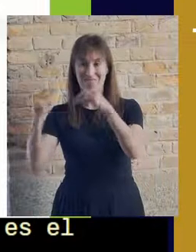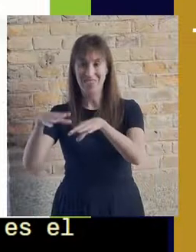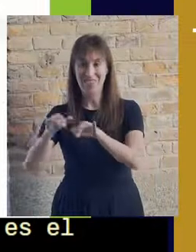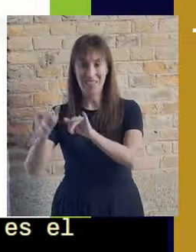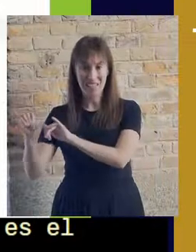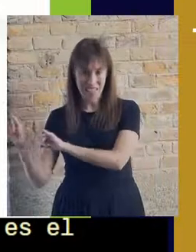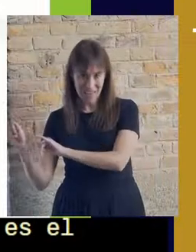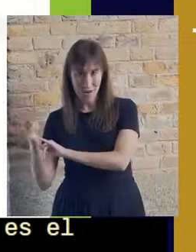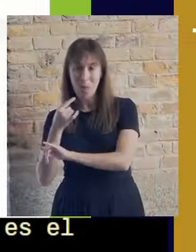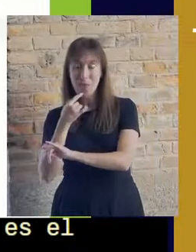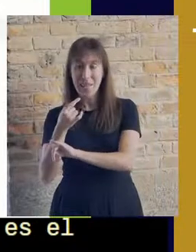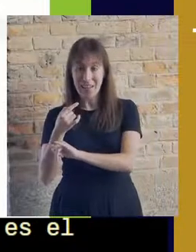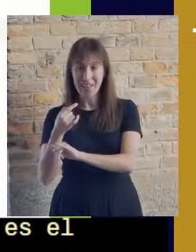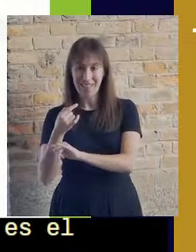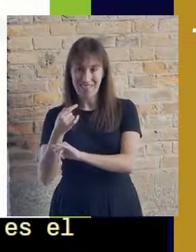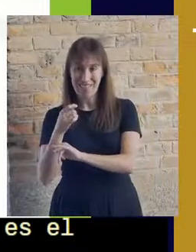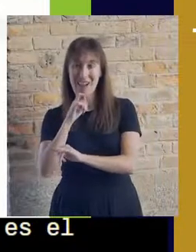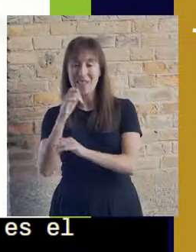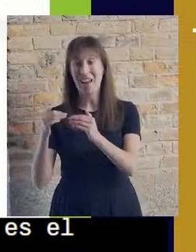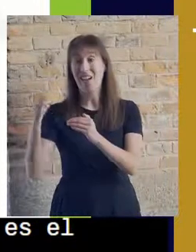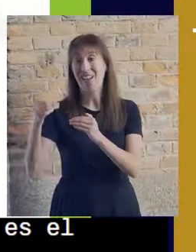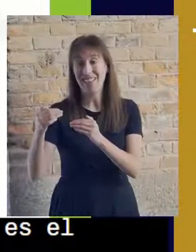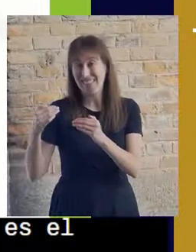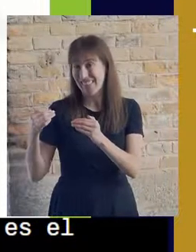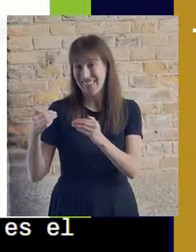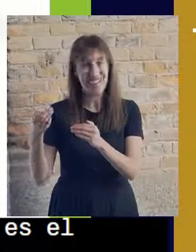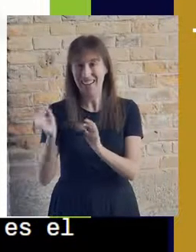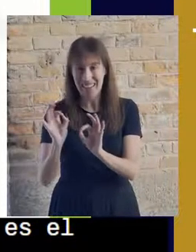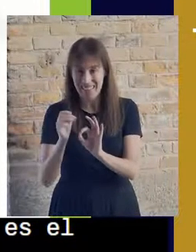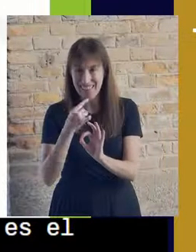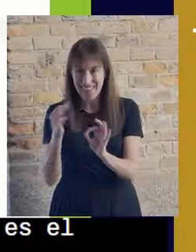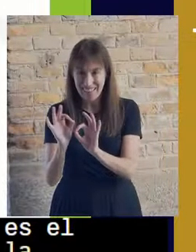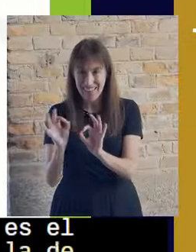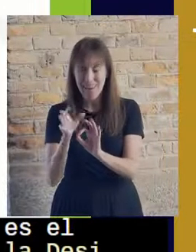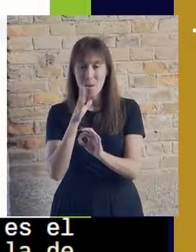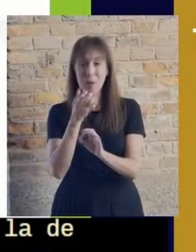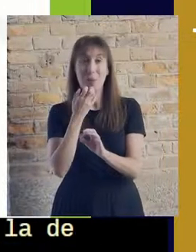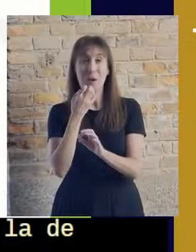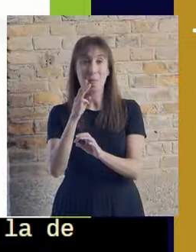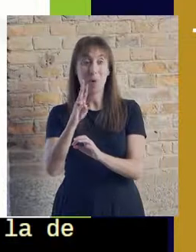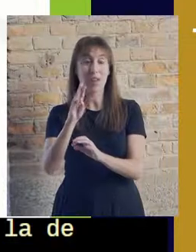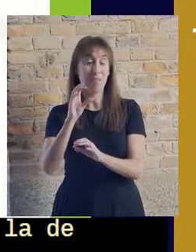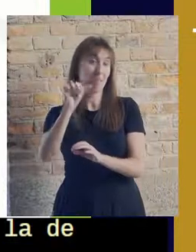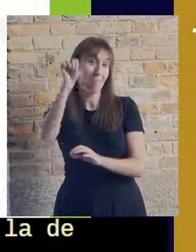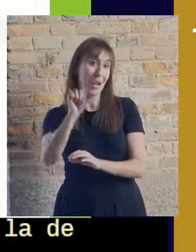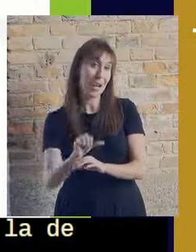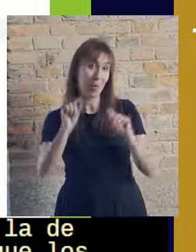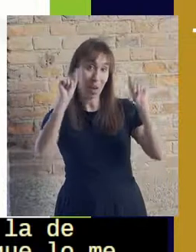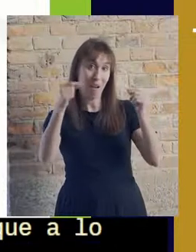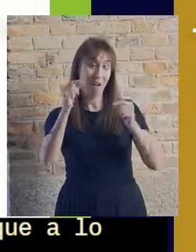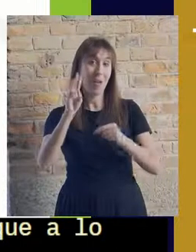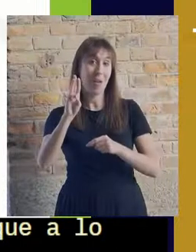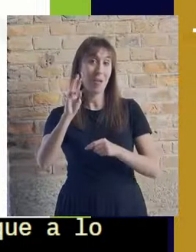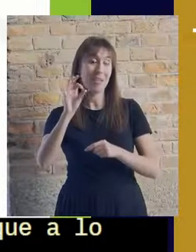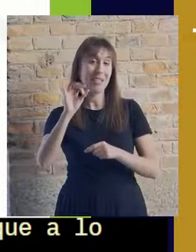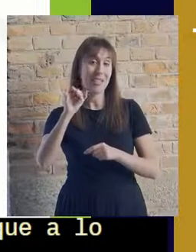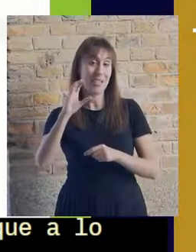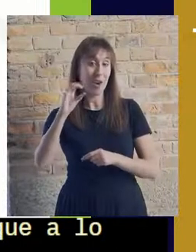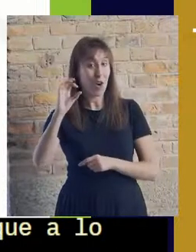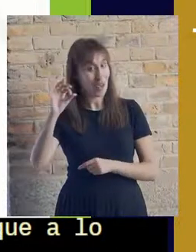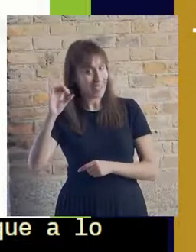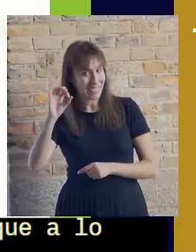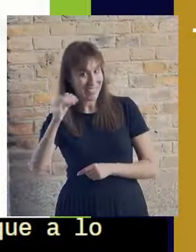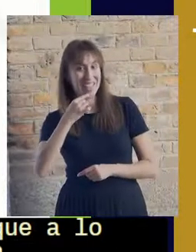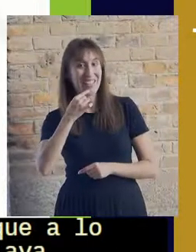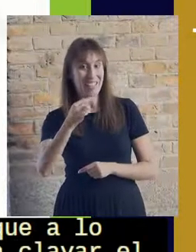antes de nada ni porque claro a ver porque la de psicosis sabemos que le clava el cuchillo pero es que a lo mejor yo no puedo decir antes de